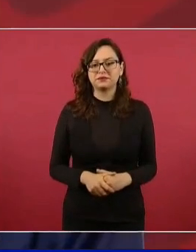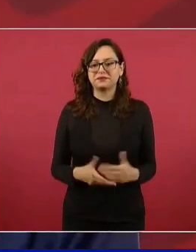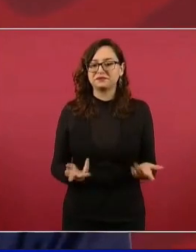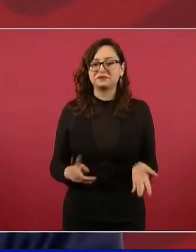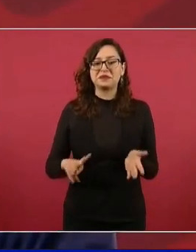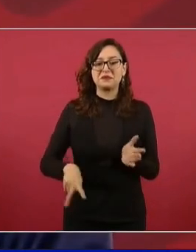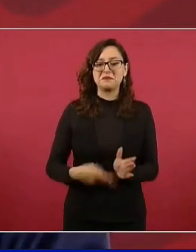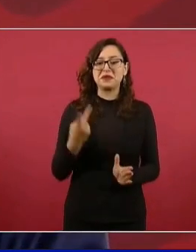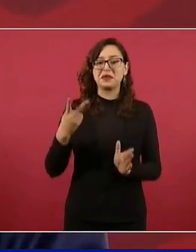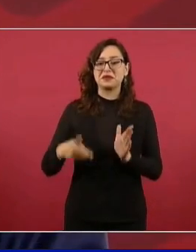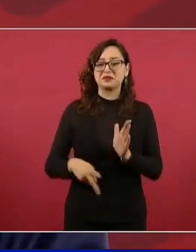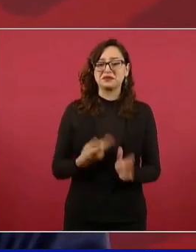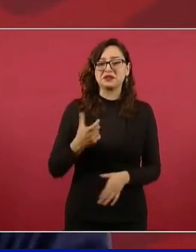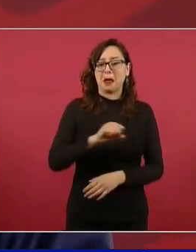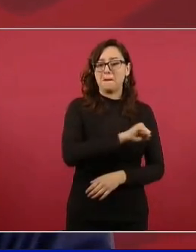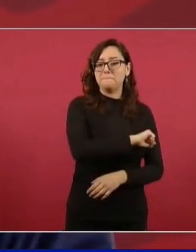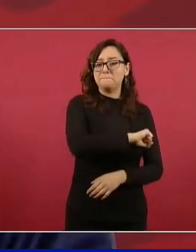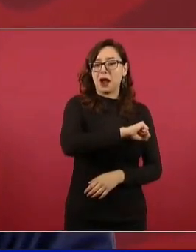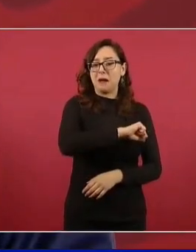habían gasolinazos